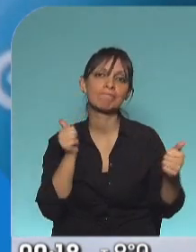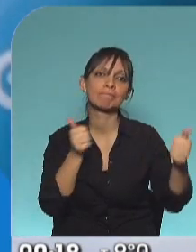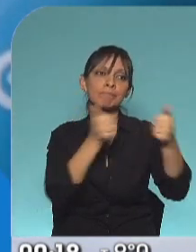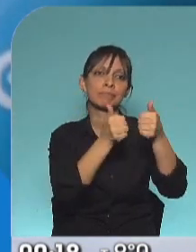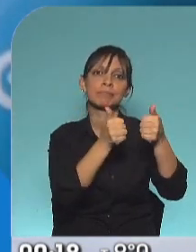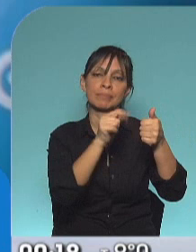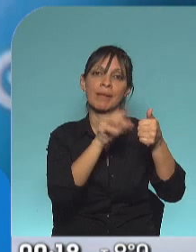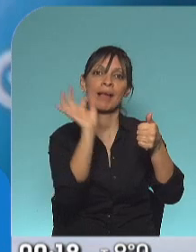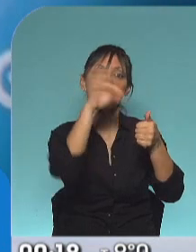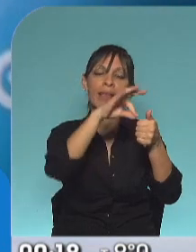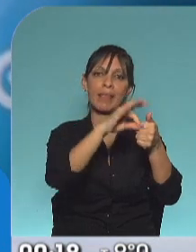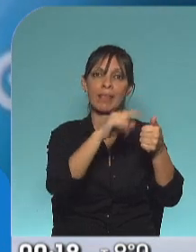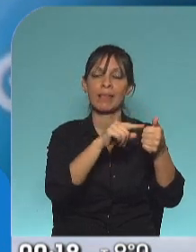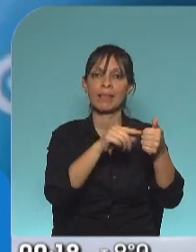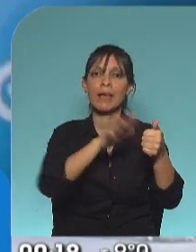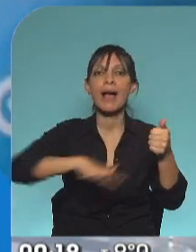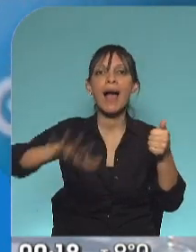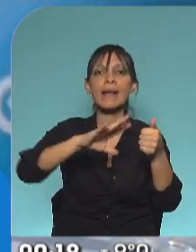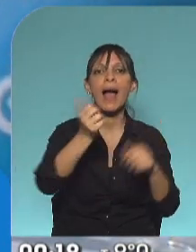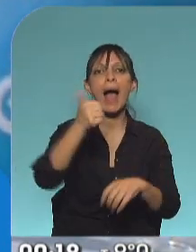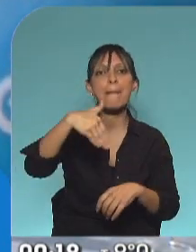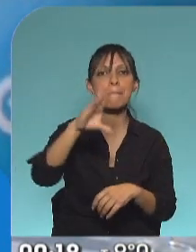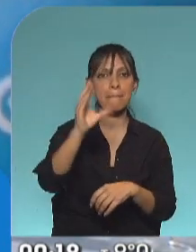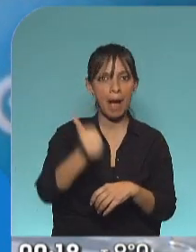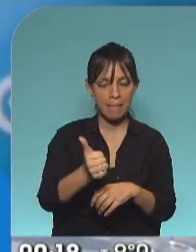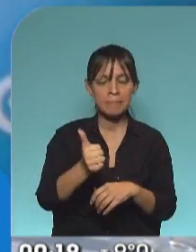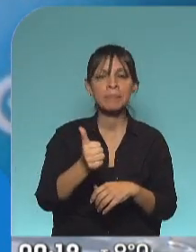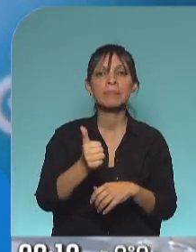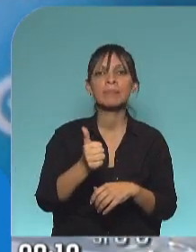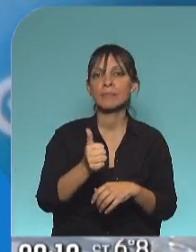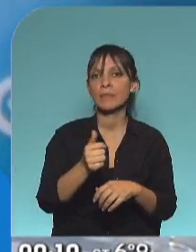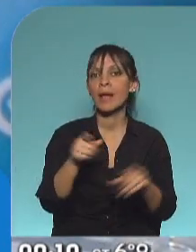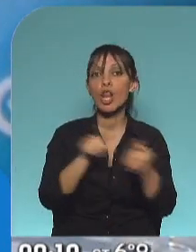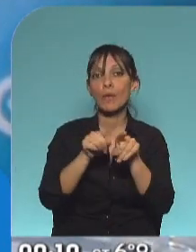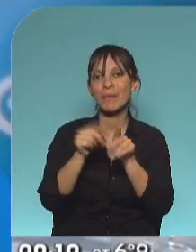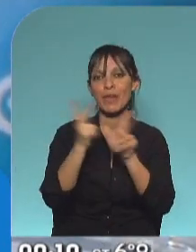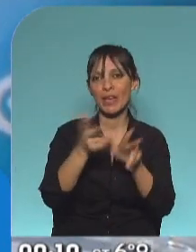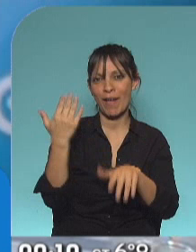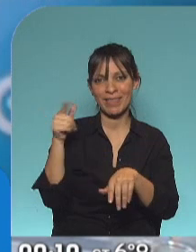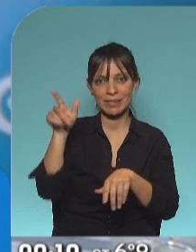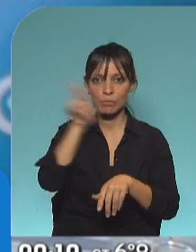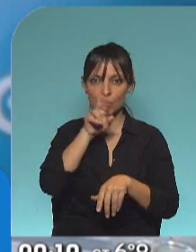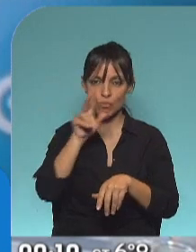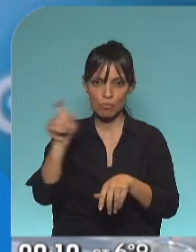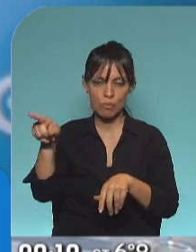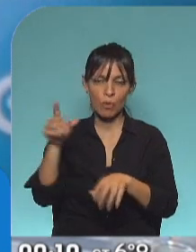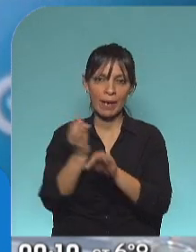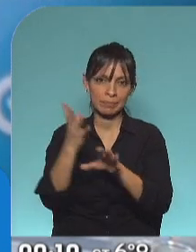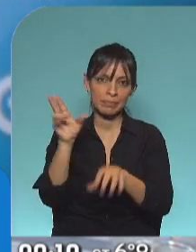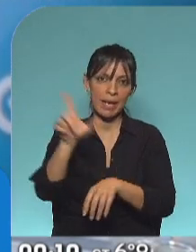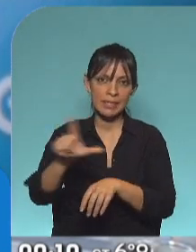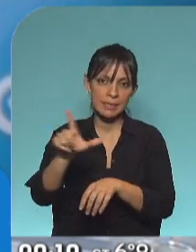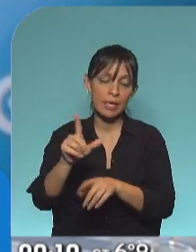el SARS-CoV-2 en la región metropolitana de Buenos Aires, acompañando, como decía la licenciada Tarragona, el número de casos.